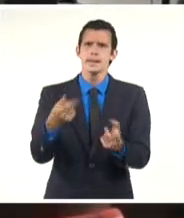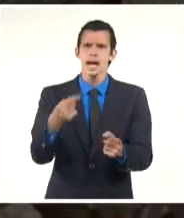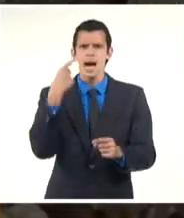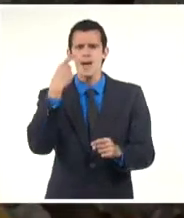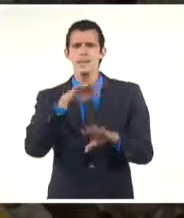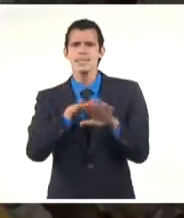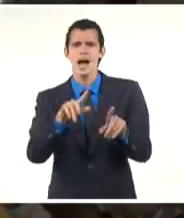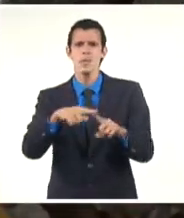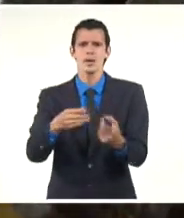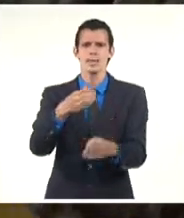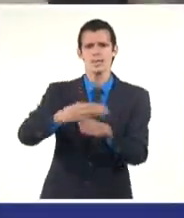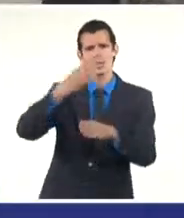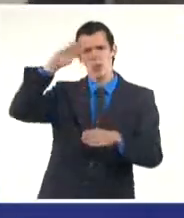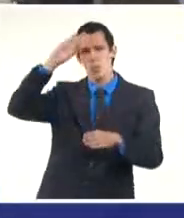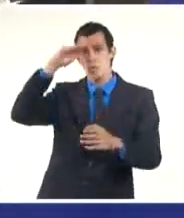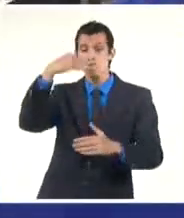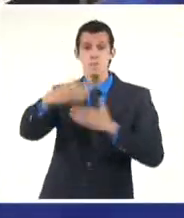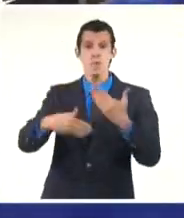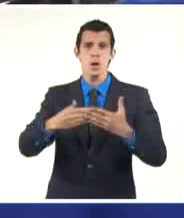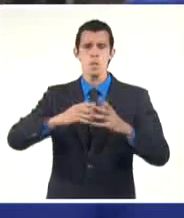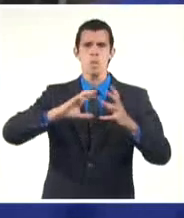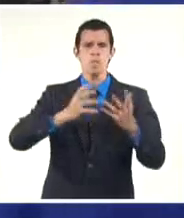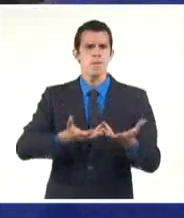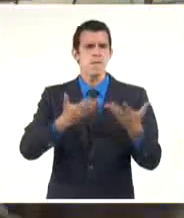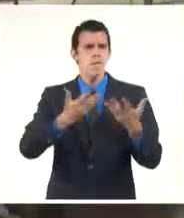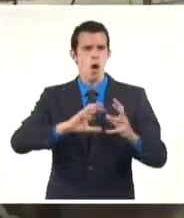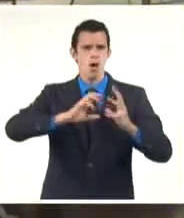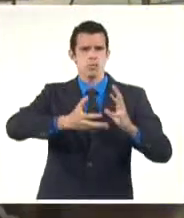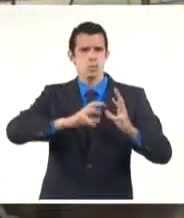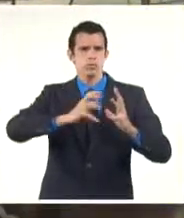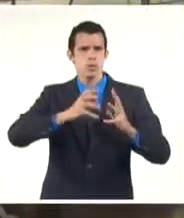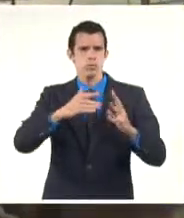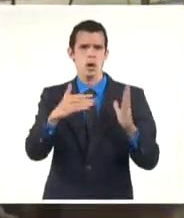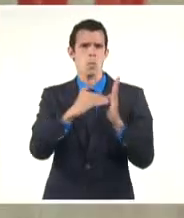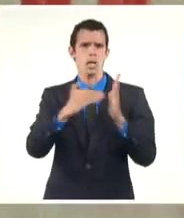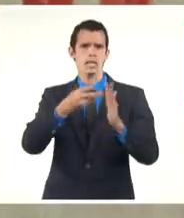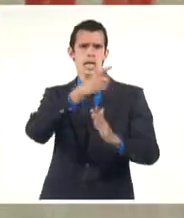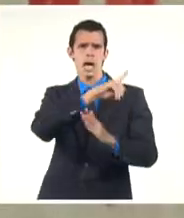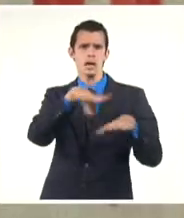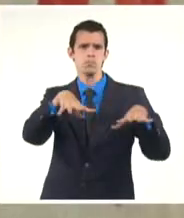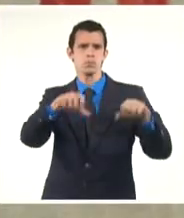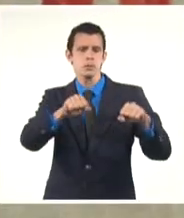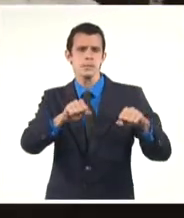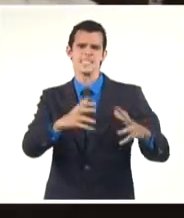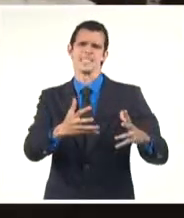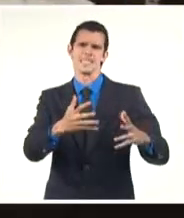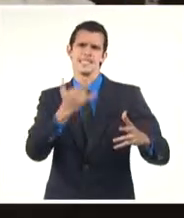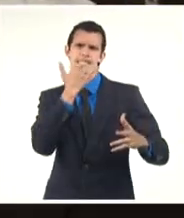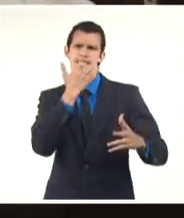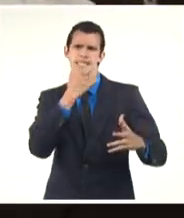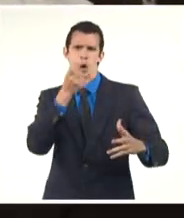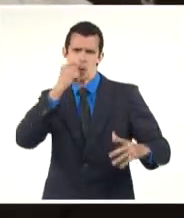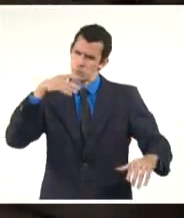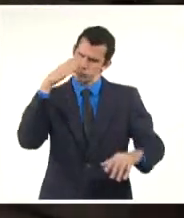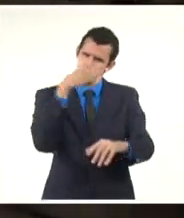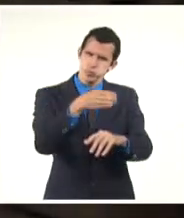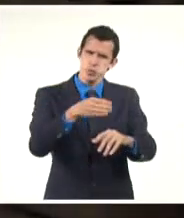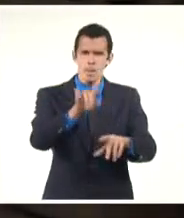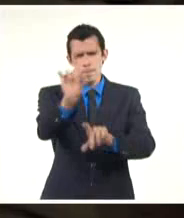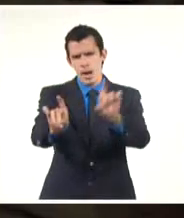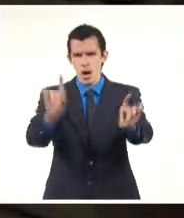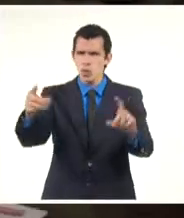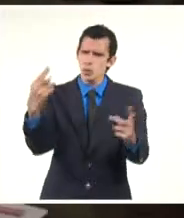del Sistema Electroenergético Nacional en horas de la tarde de ayer. El ingeniero Raimundo González, director general de la